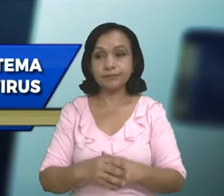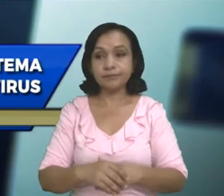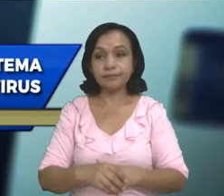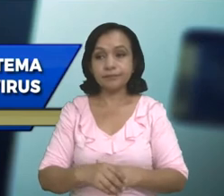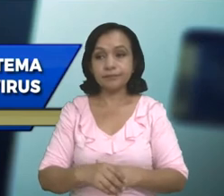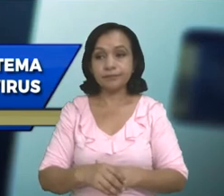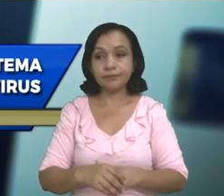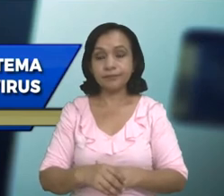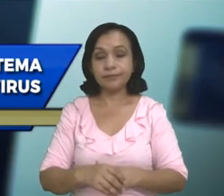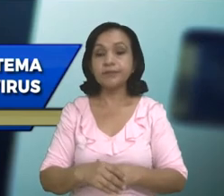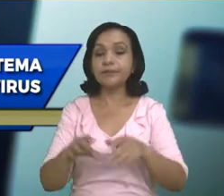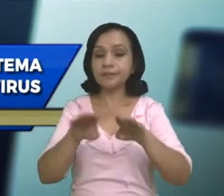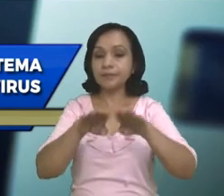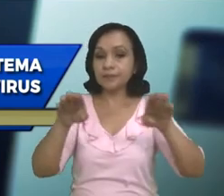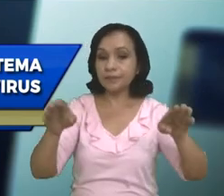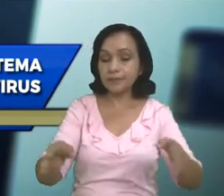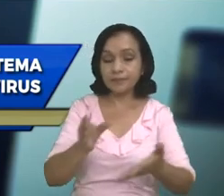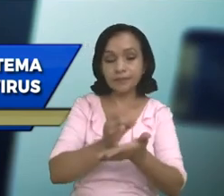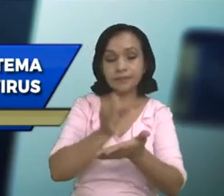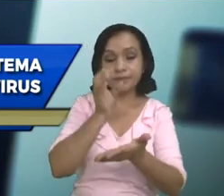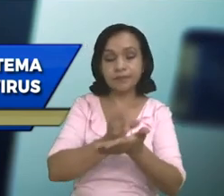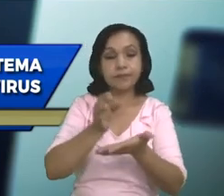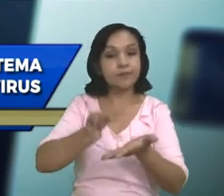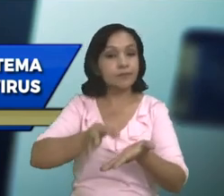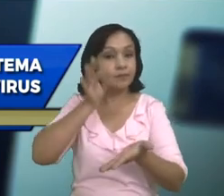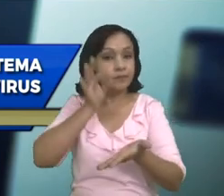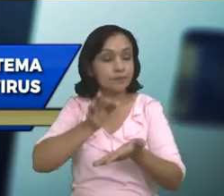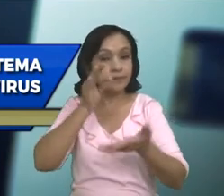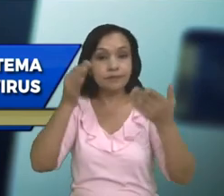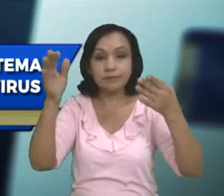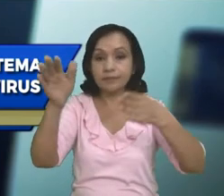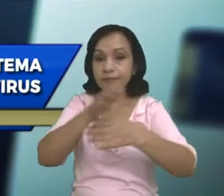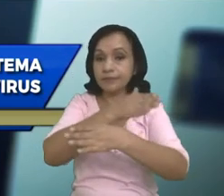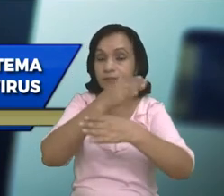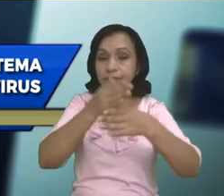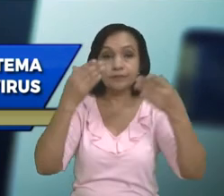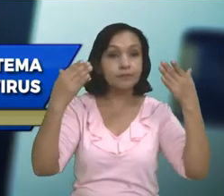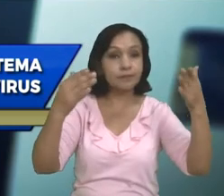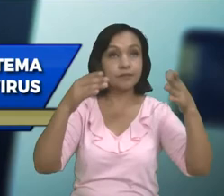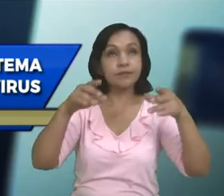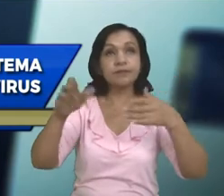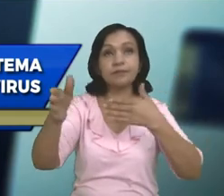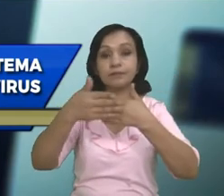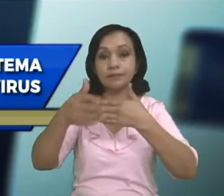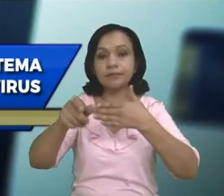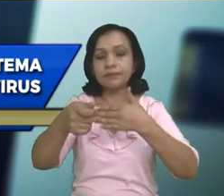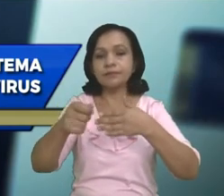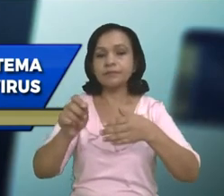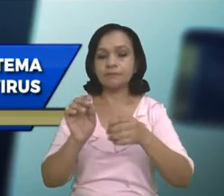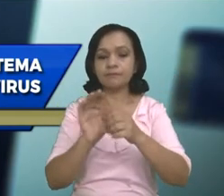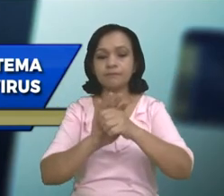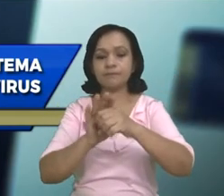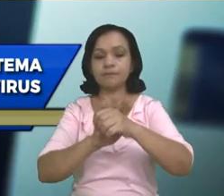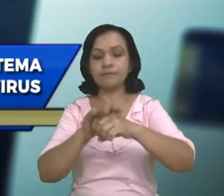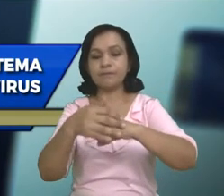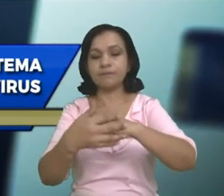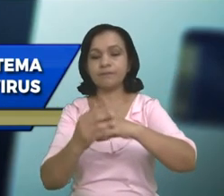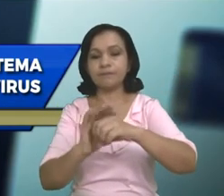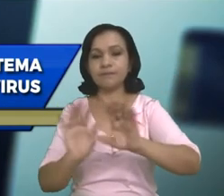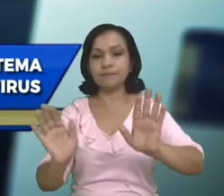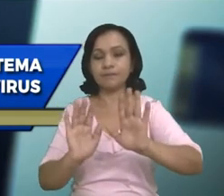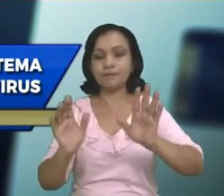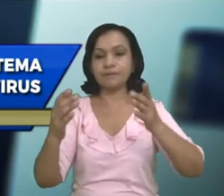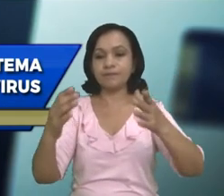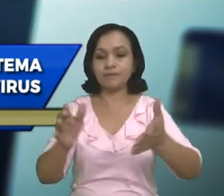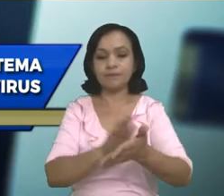esto que le mencionaba a vasos platos entonces hay que desinfectar o lavar estos